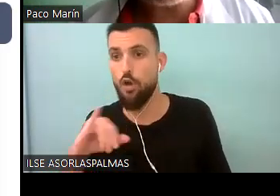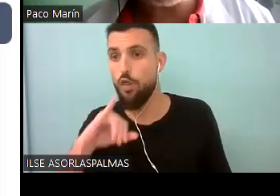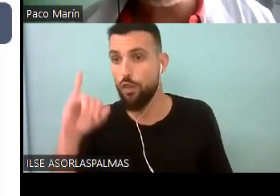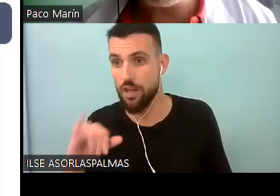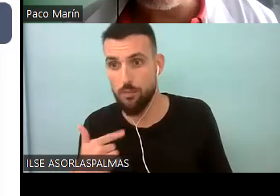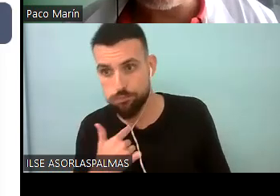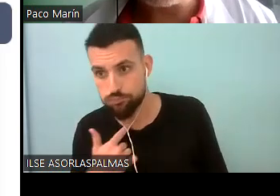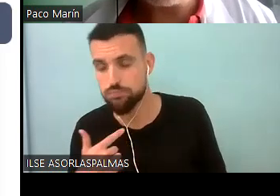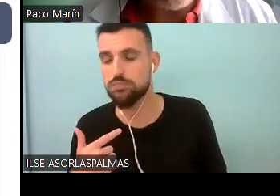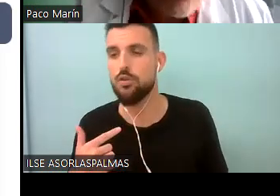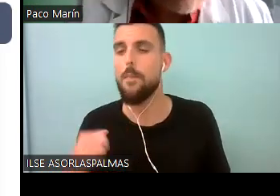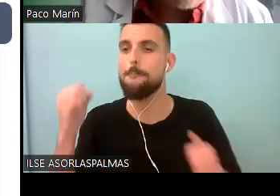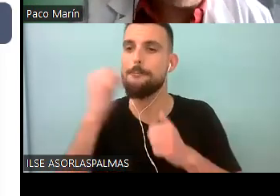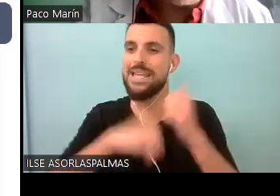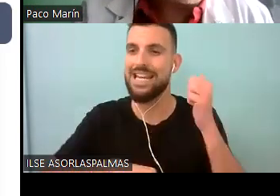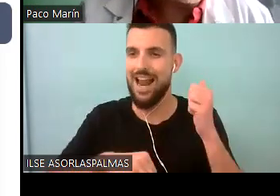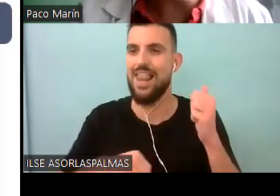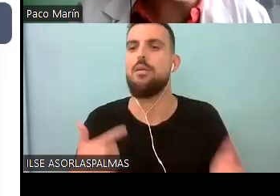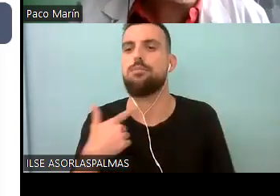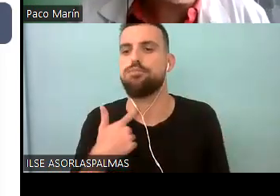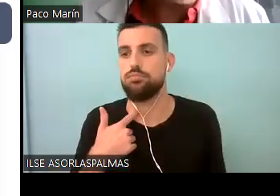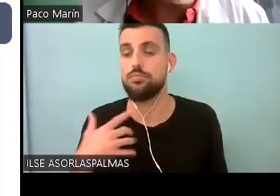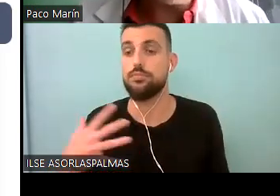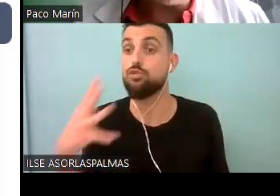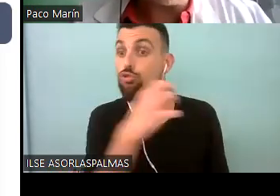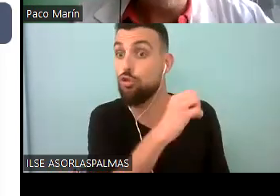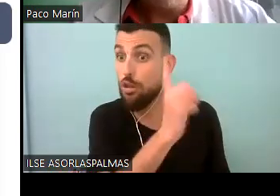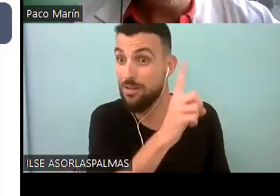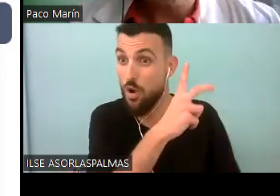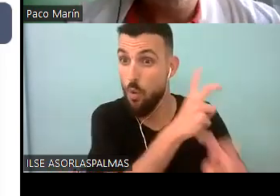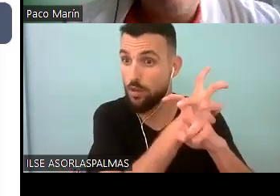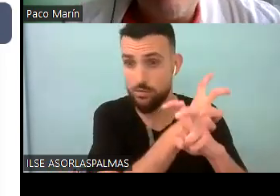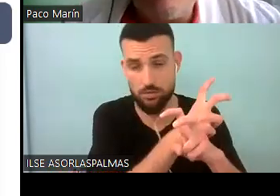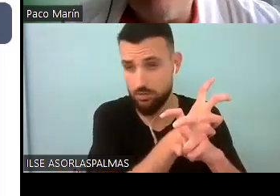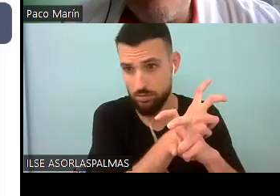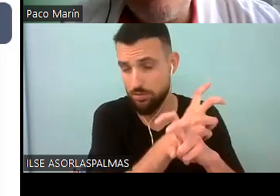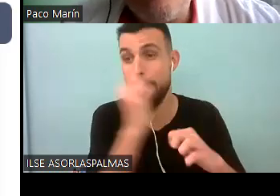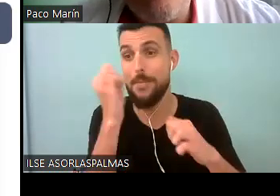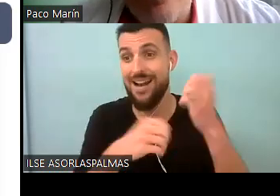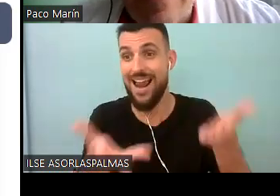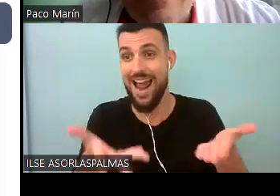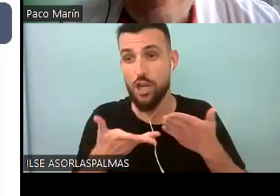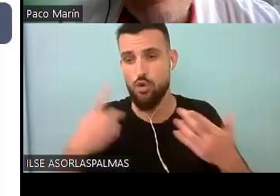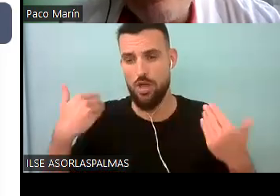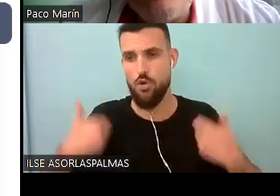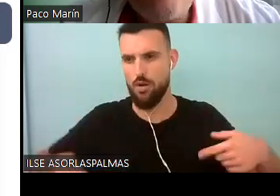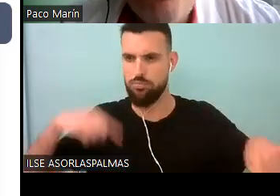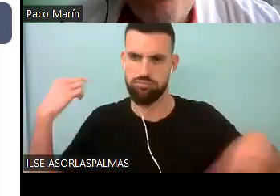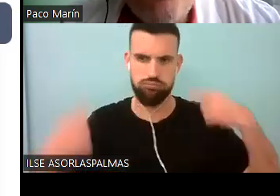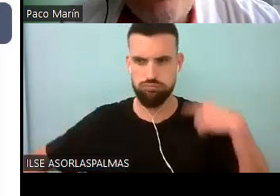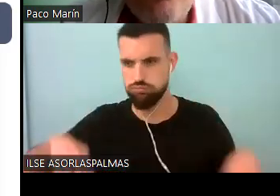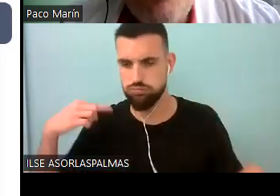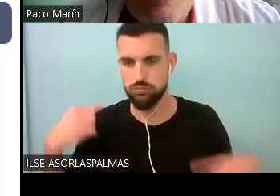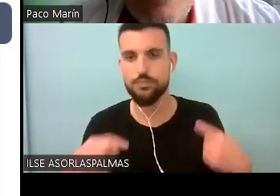que son tan esenciales para no solo en el caso de los huesos, prácticamente para para cualquier función corporal. El caso